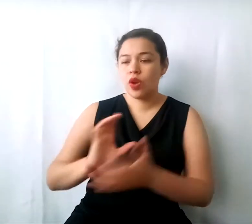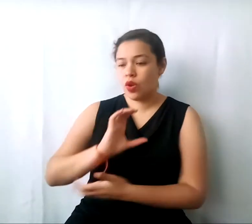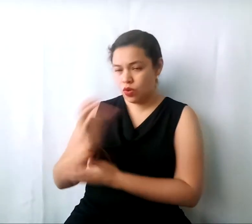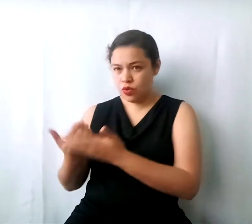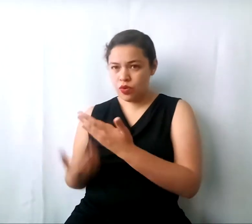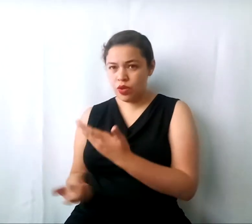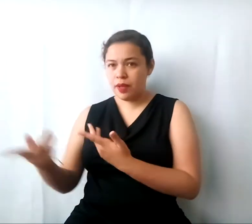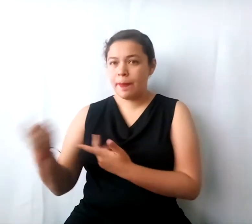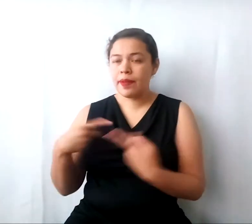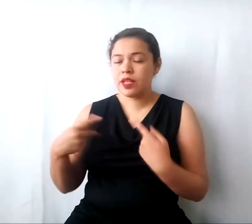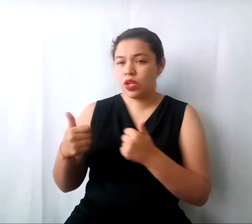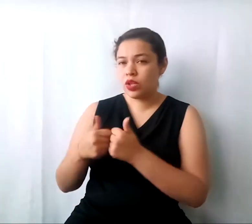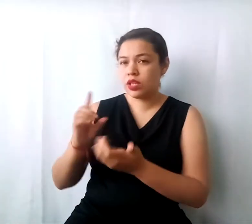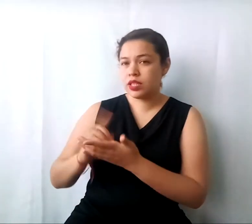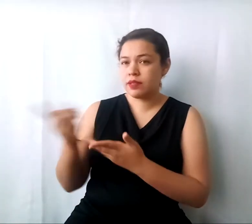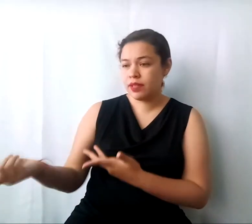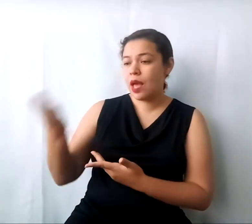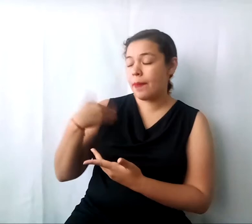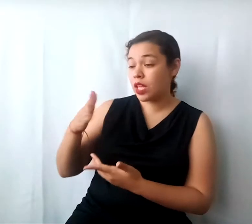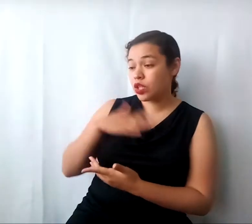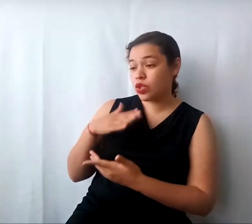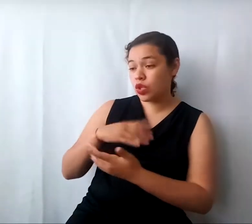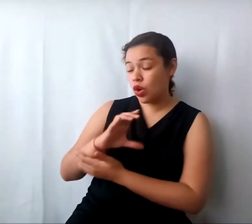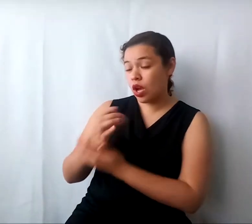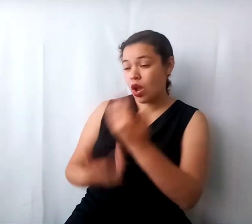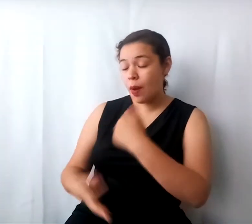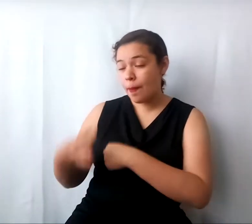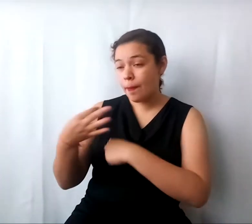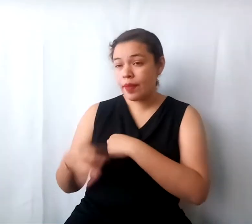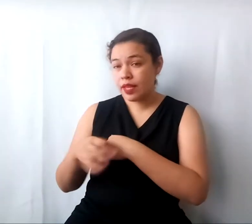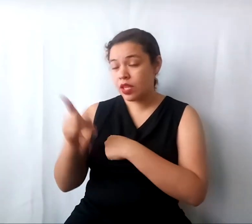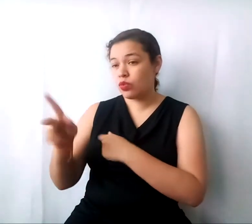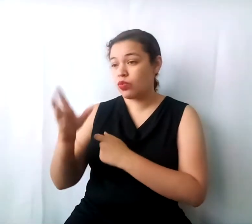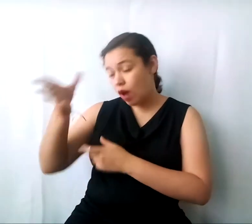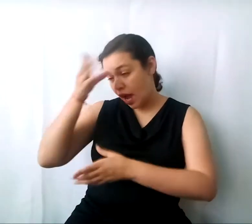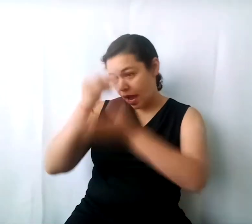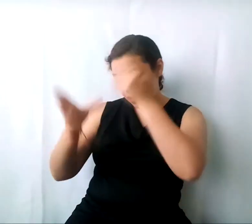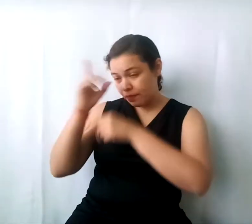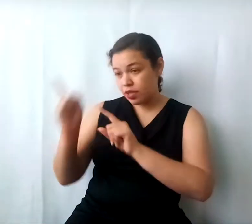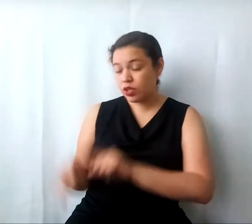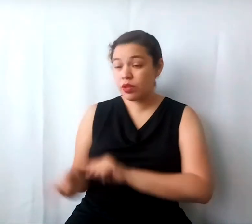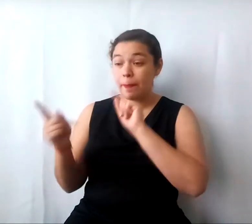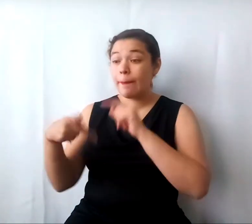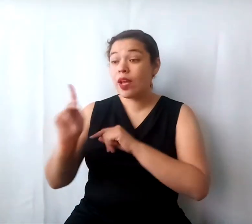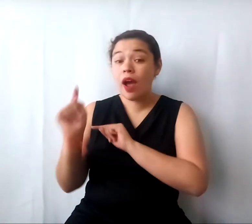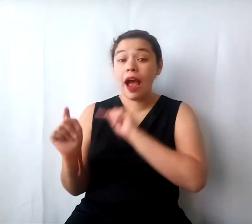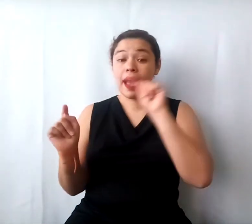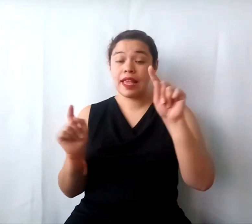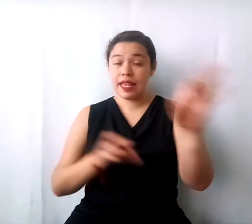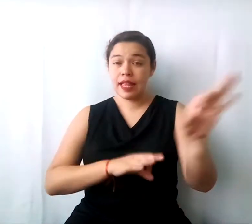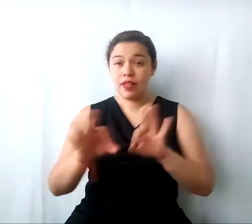la persona con discapacidad para que ella preste sus servicios a esta empresa con miras a ese